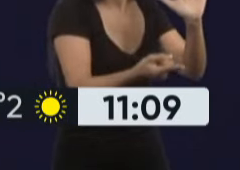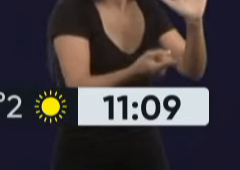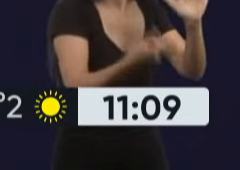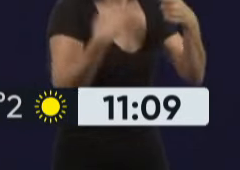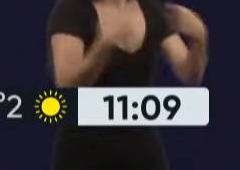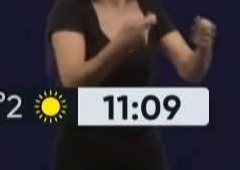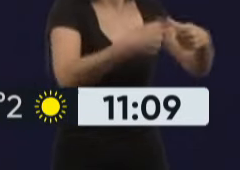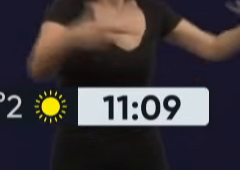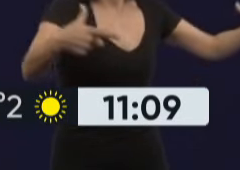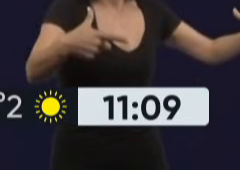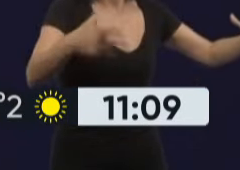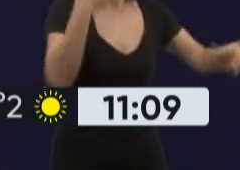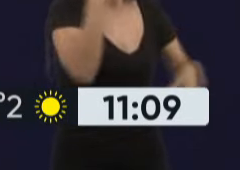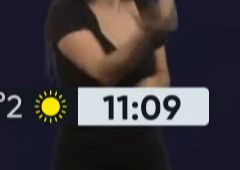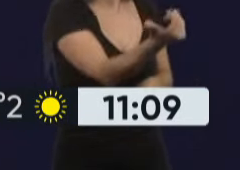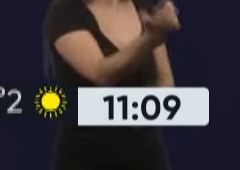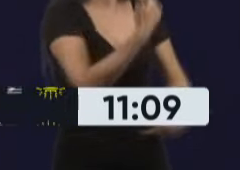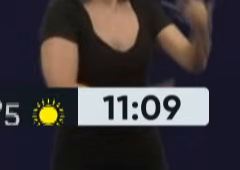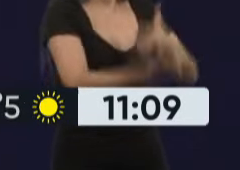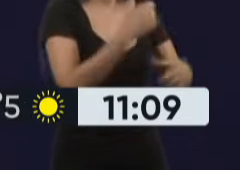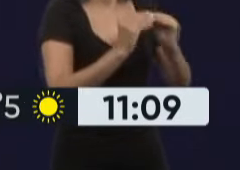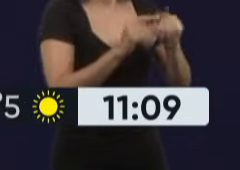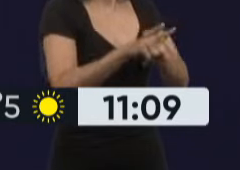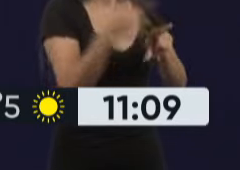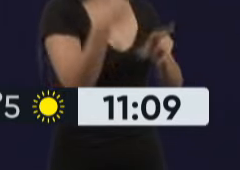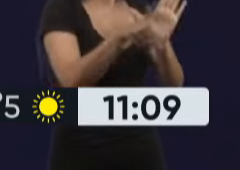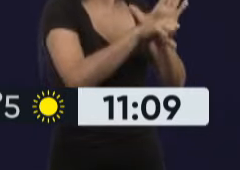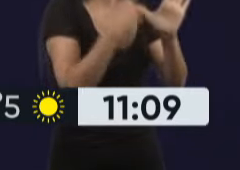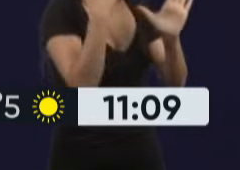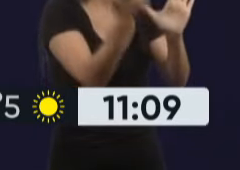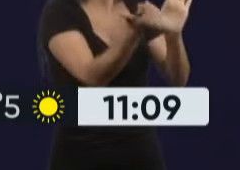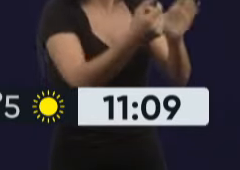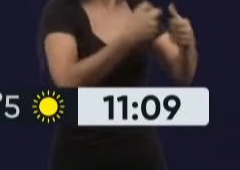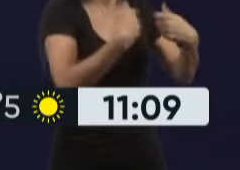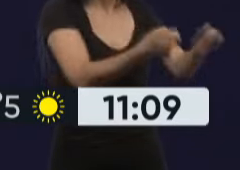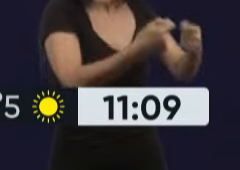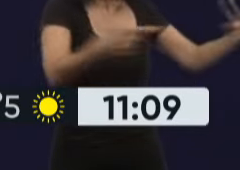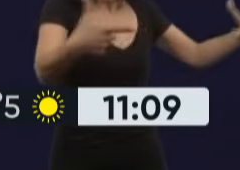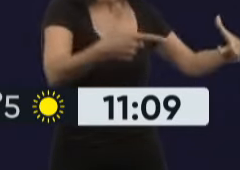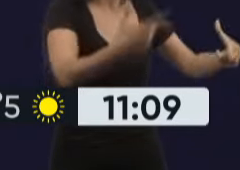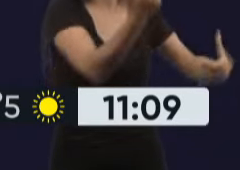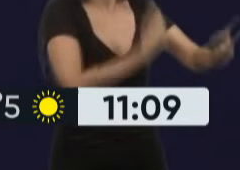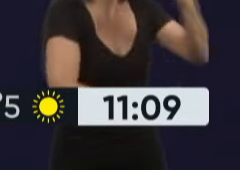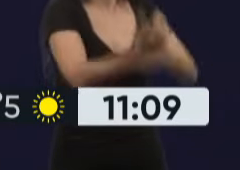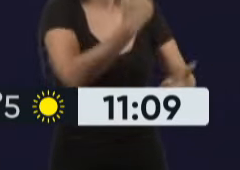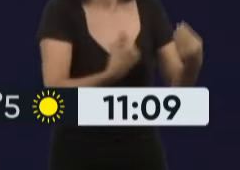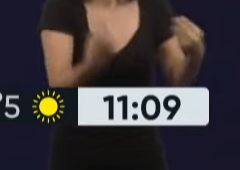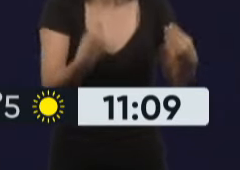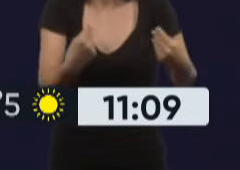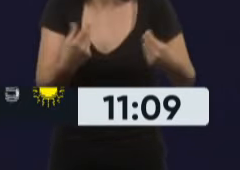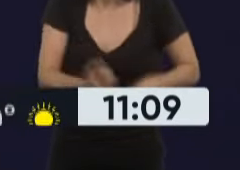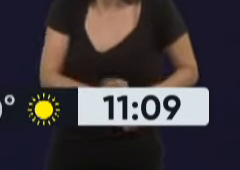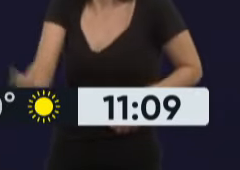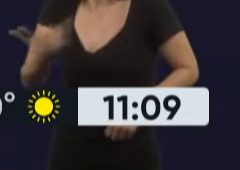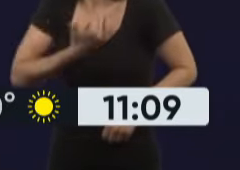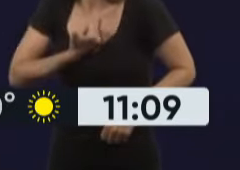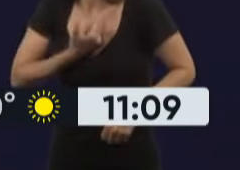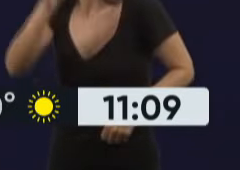gasto explique tal cual marca la ley pero que explique qué partida se va a reducir para